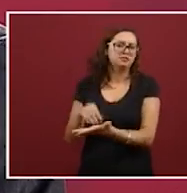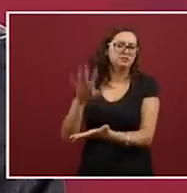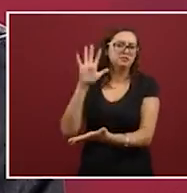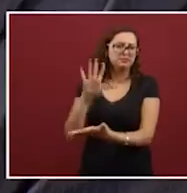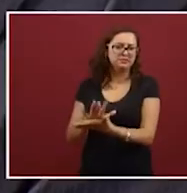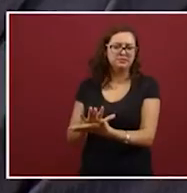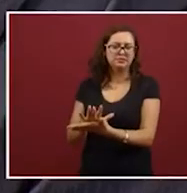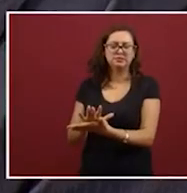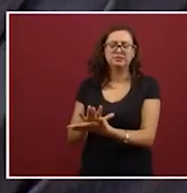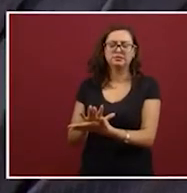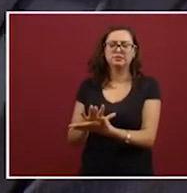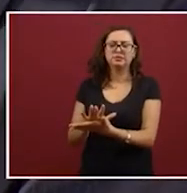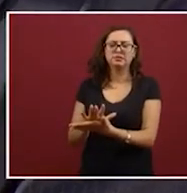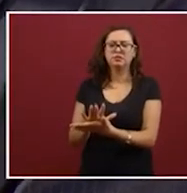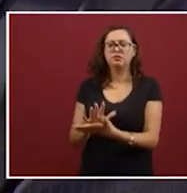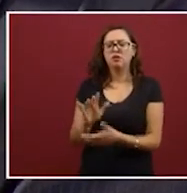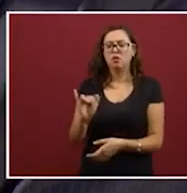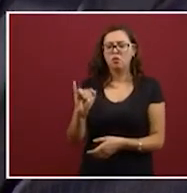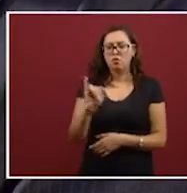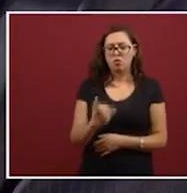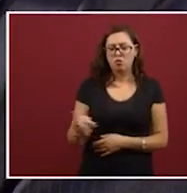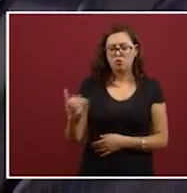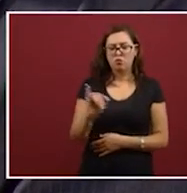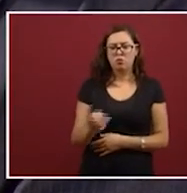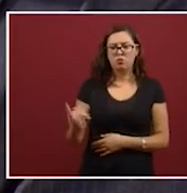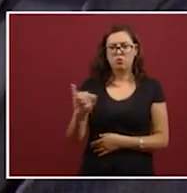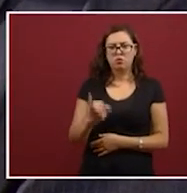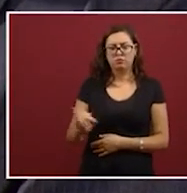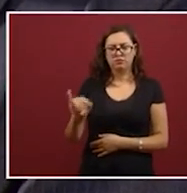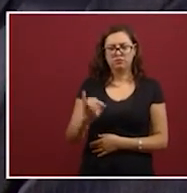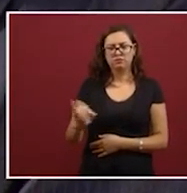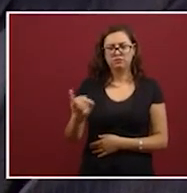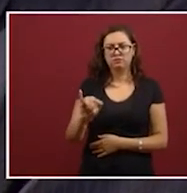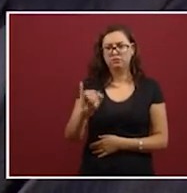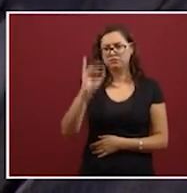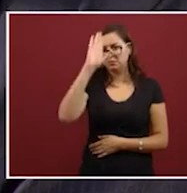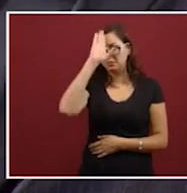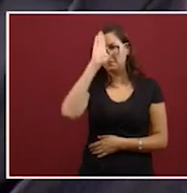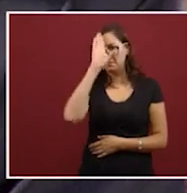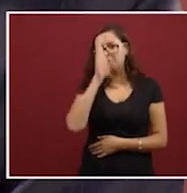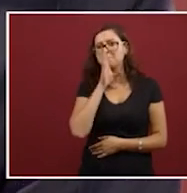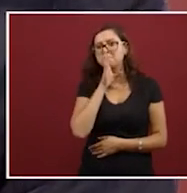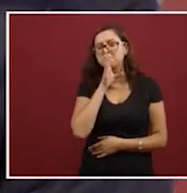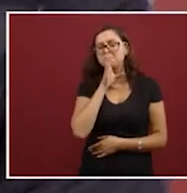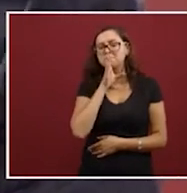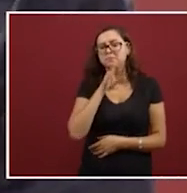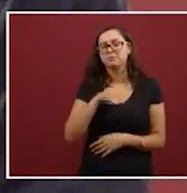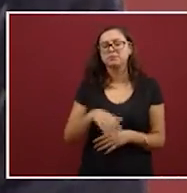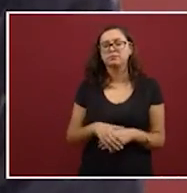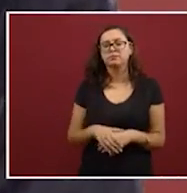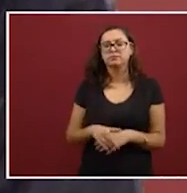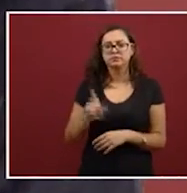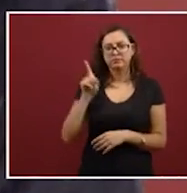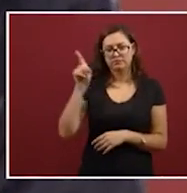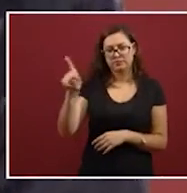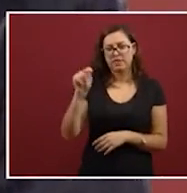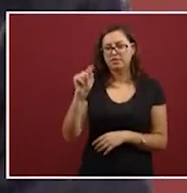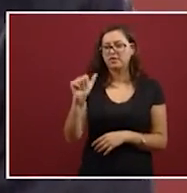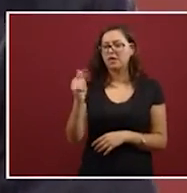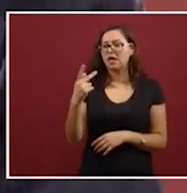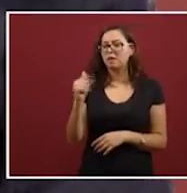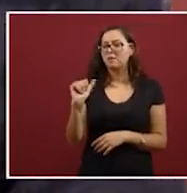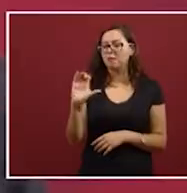va a ser el jueves al mediodía en tapachula